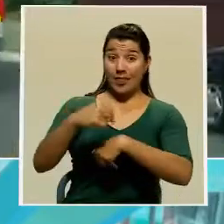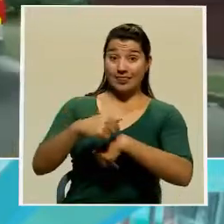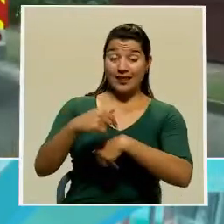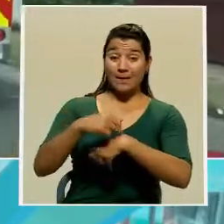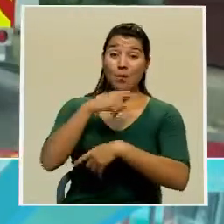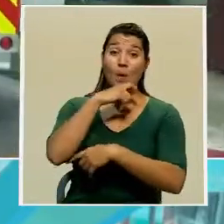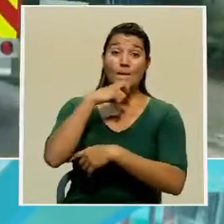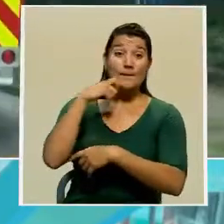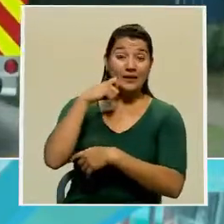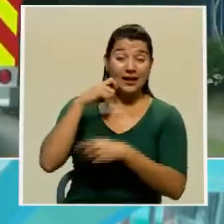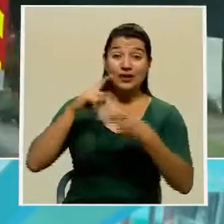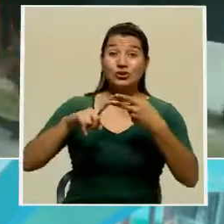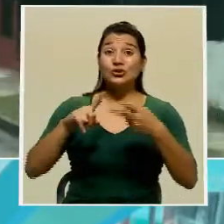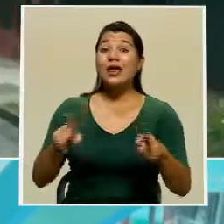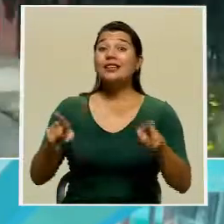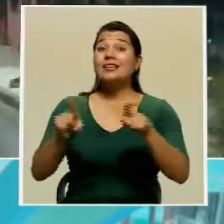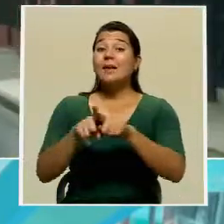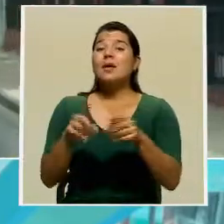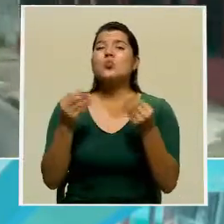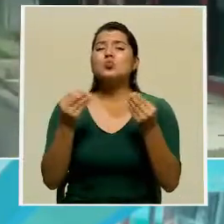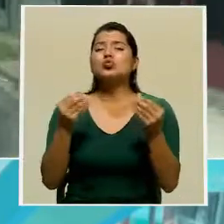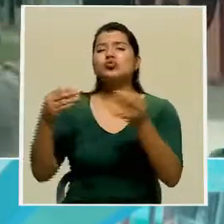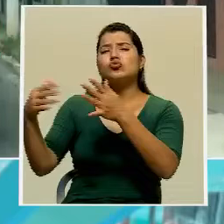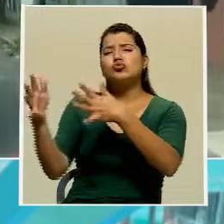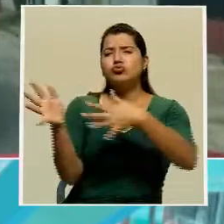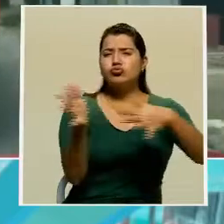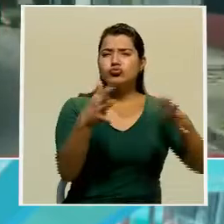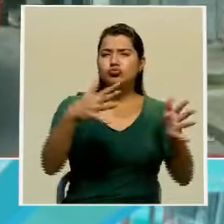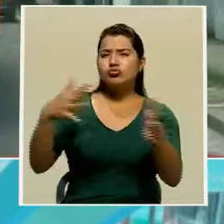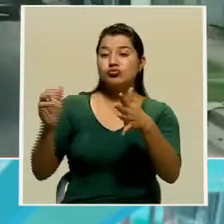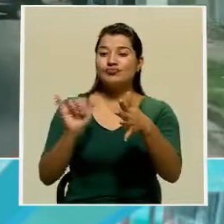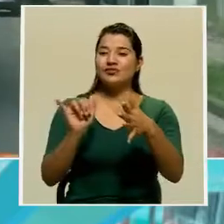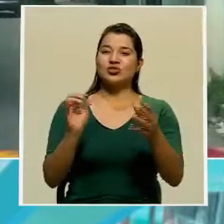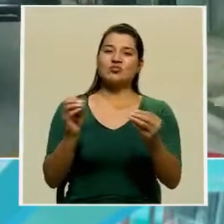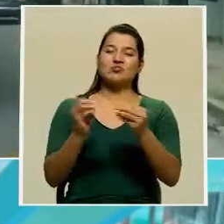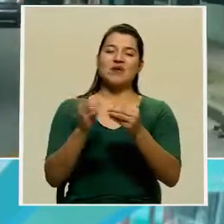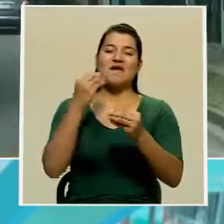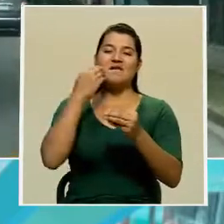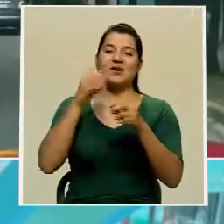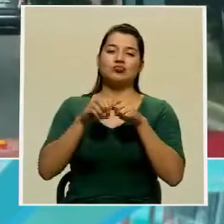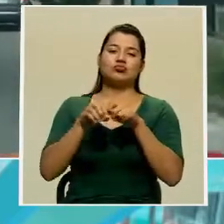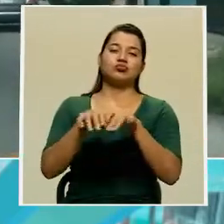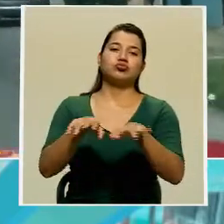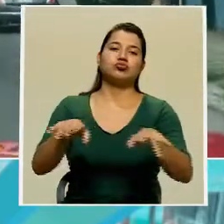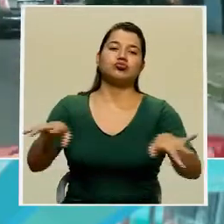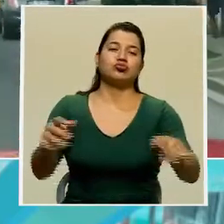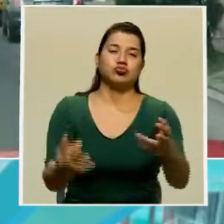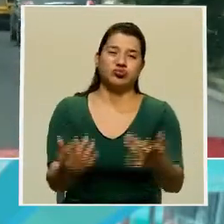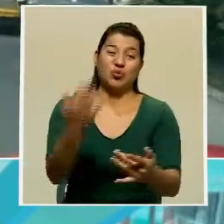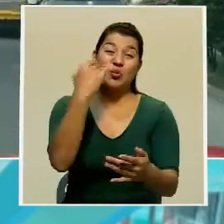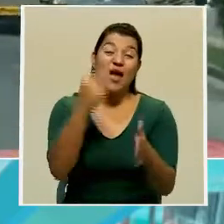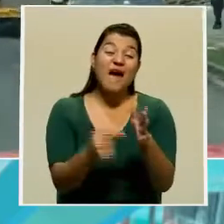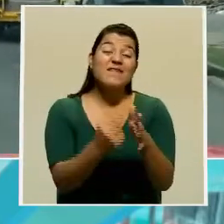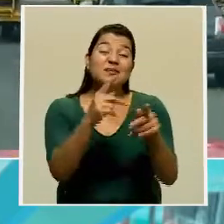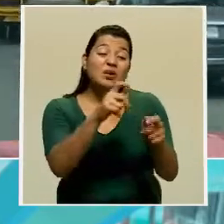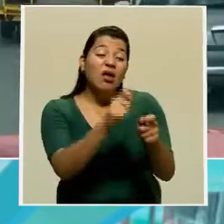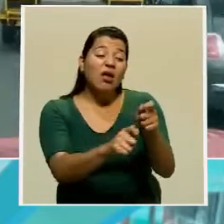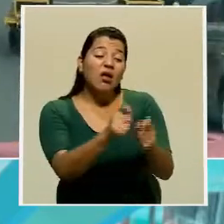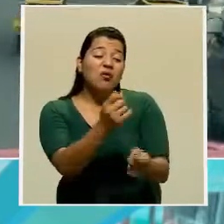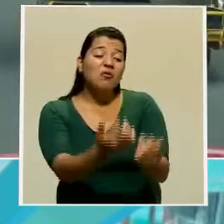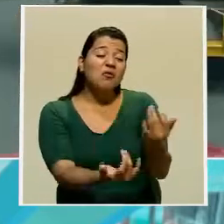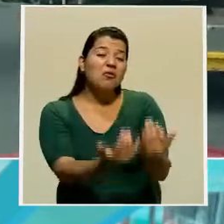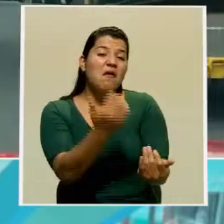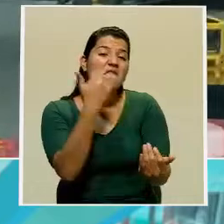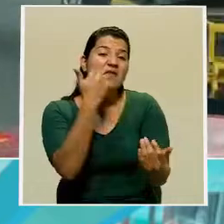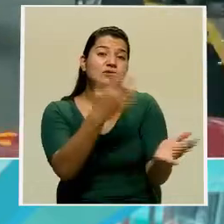caliente, también se dan fuertes vientos y eso es un factor importante cuando se realizan quemas de charrales o demás que se puede